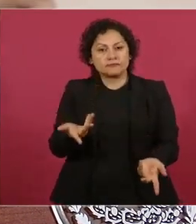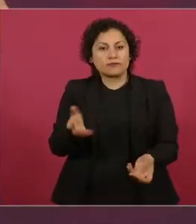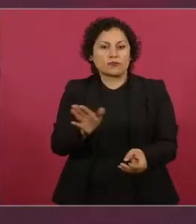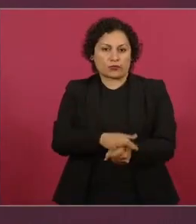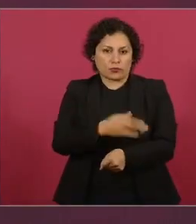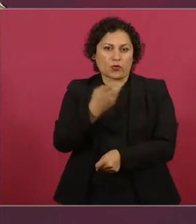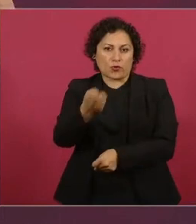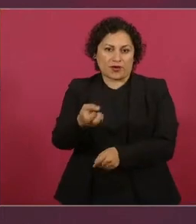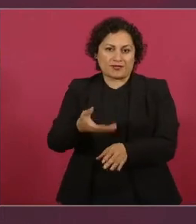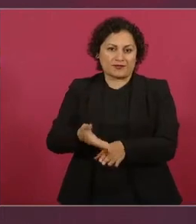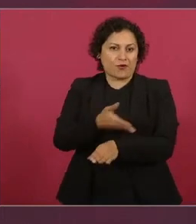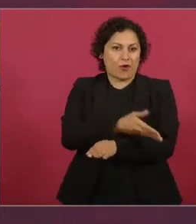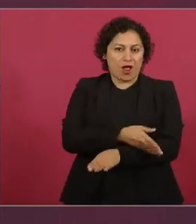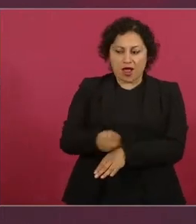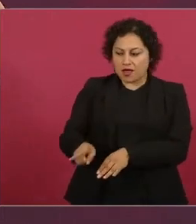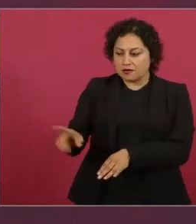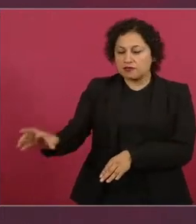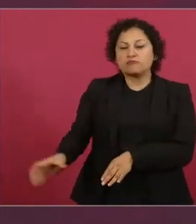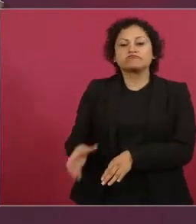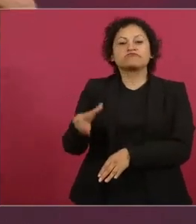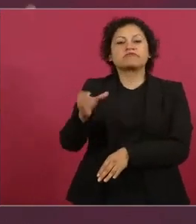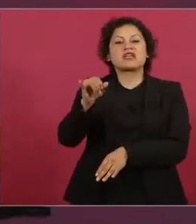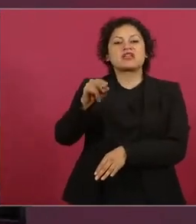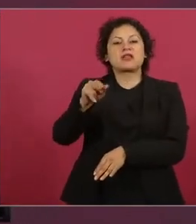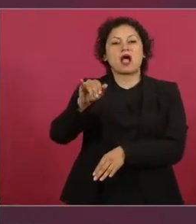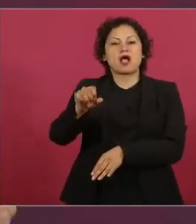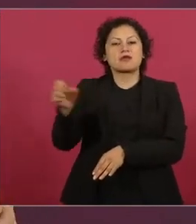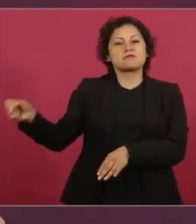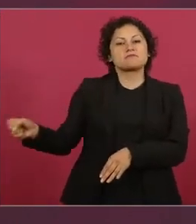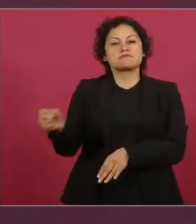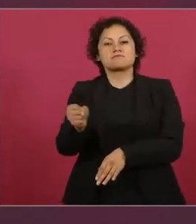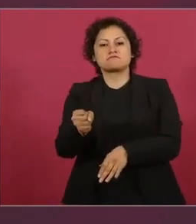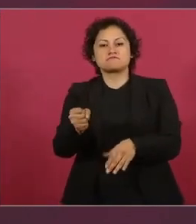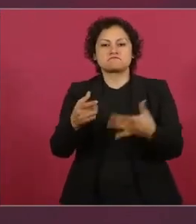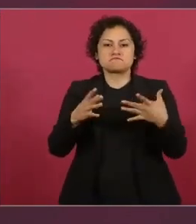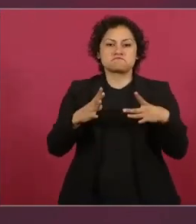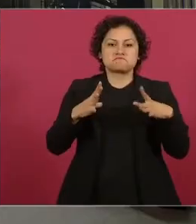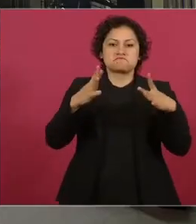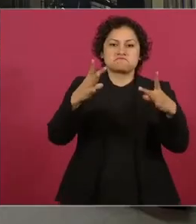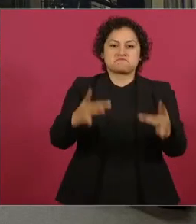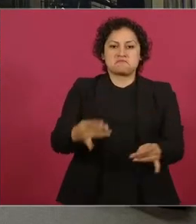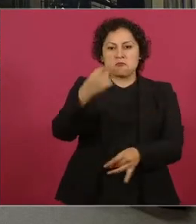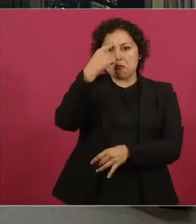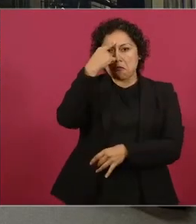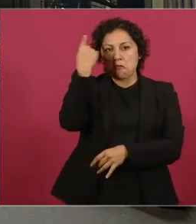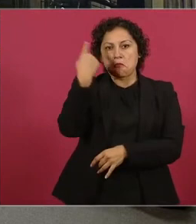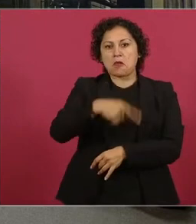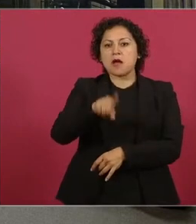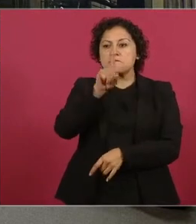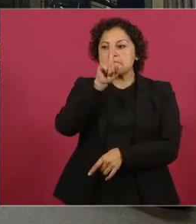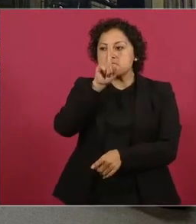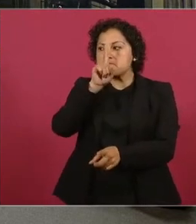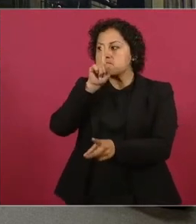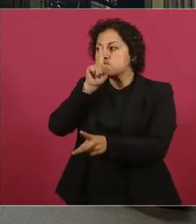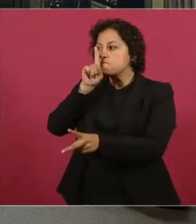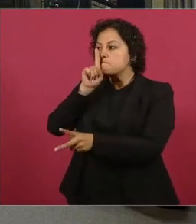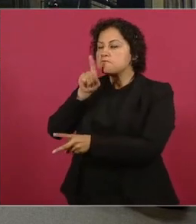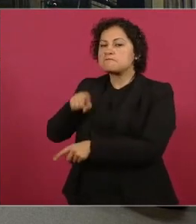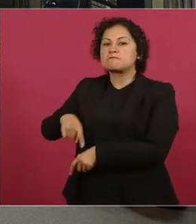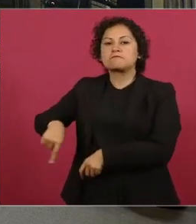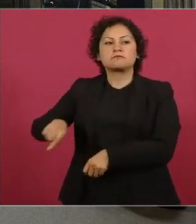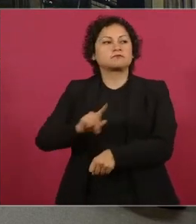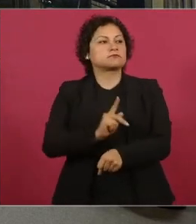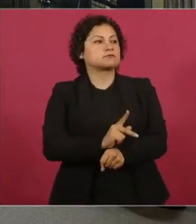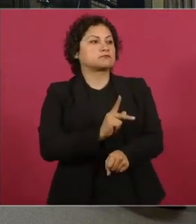promovieron los que se